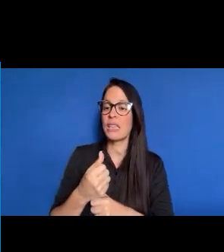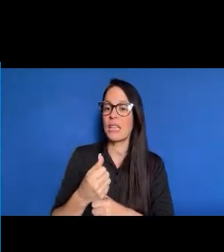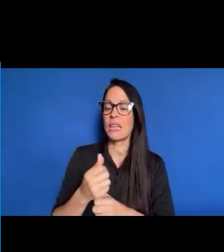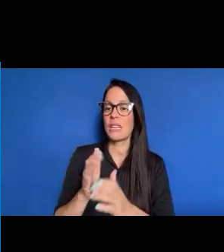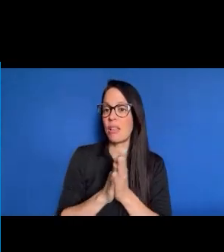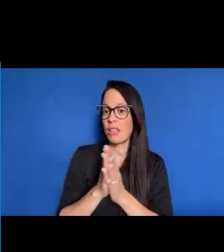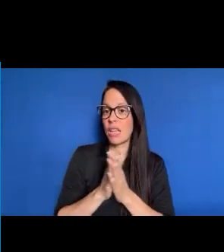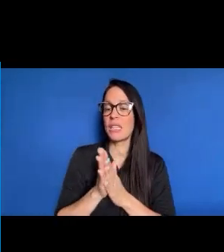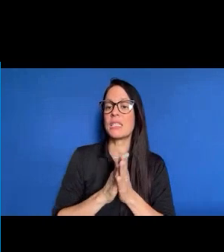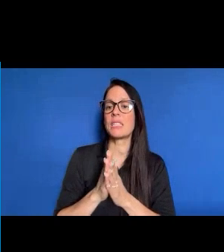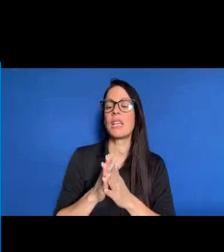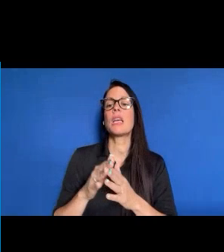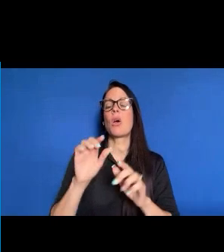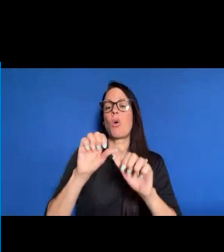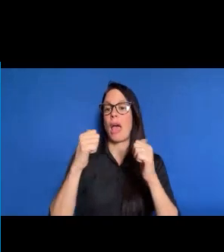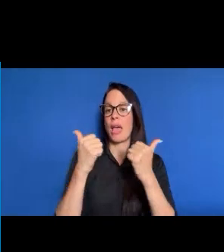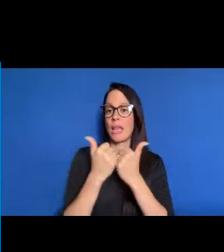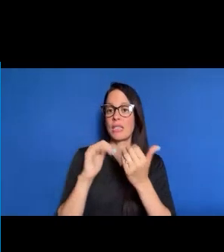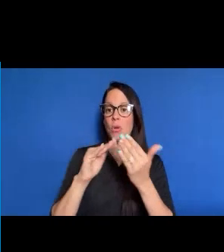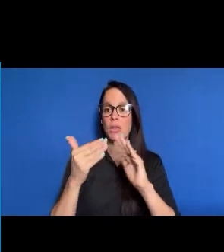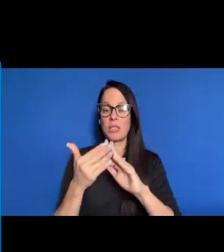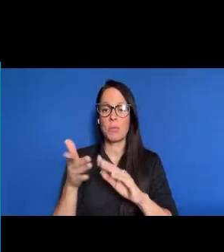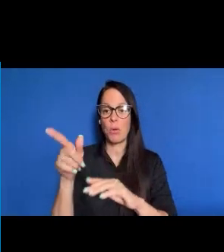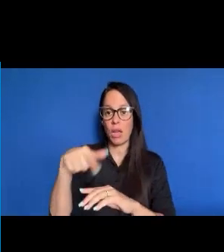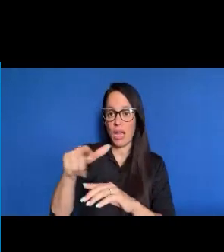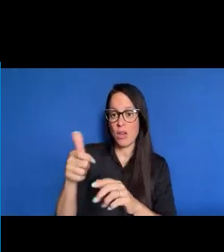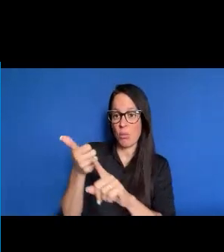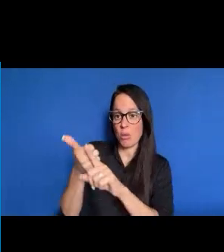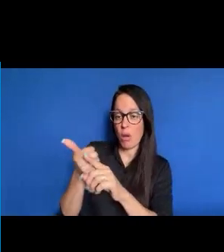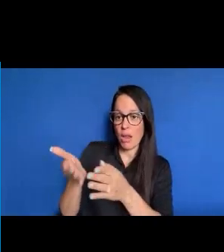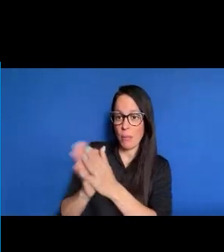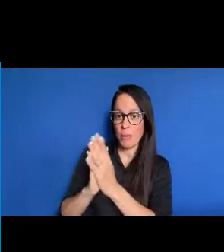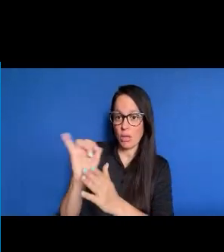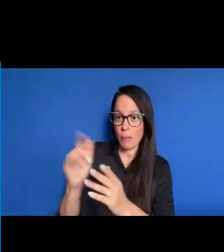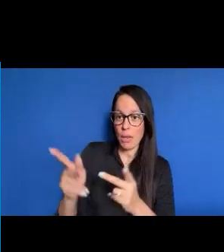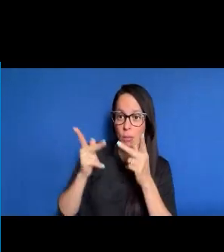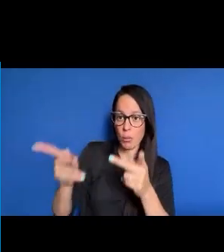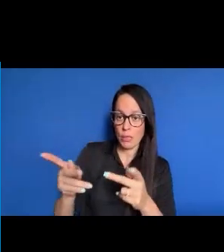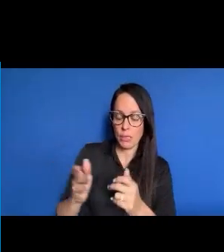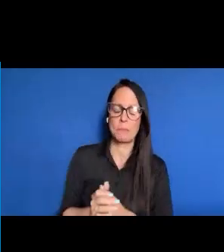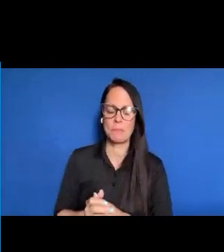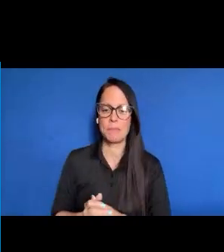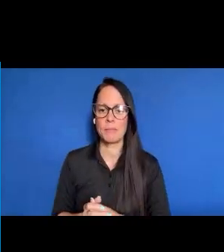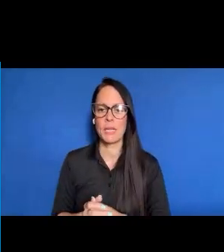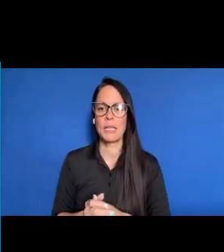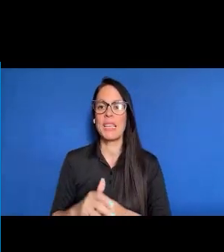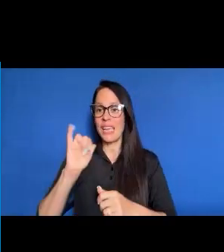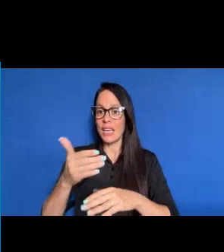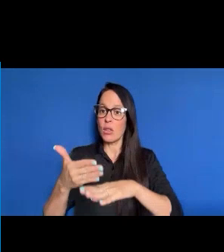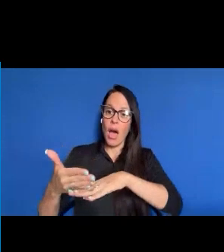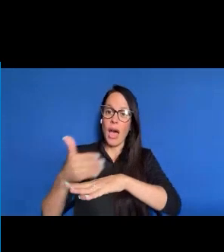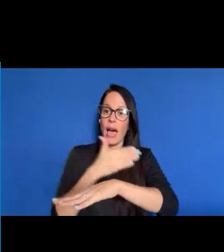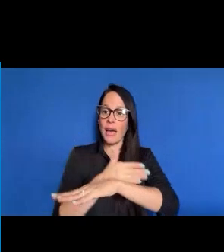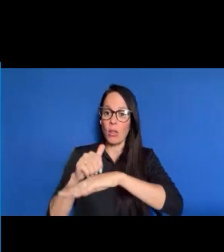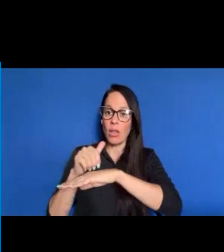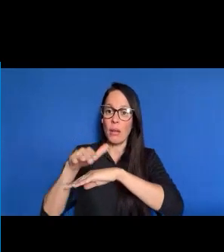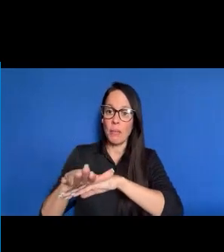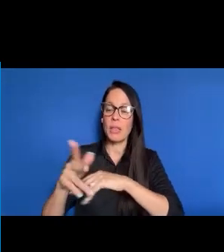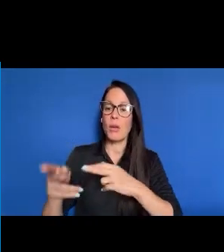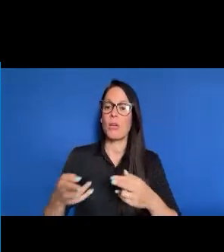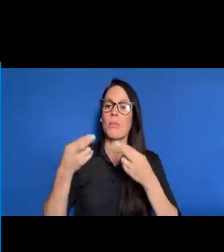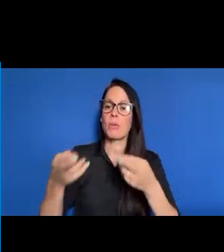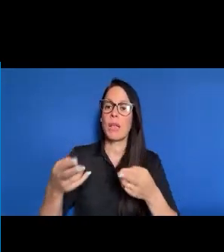municipio o programa que hubiese solicitado financiamiento a través del envío de propuestas. Esto previo al envío de resúmenes de propuestas recomendadas por ese comité evaluador